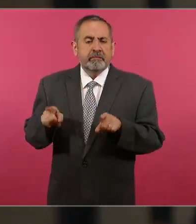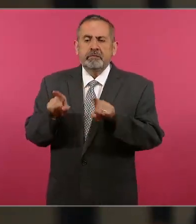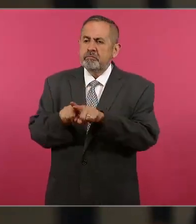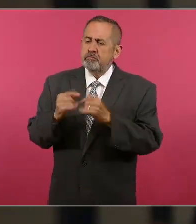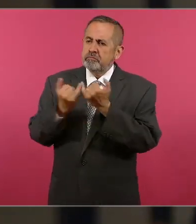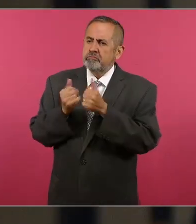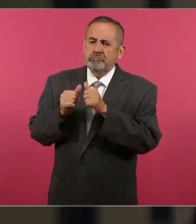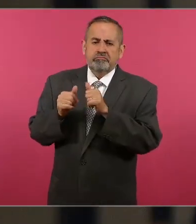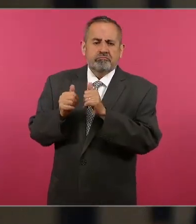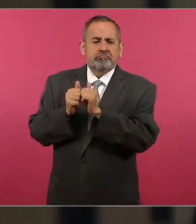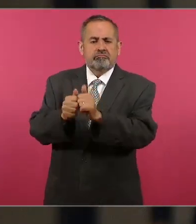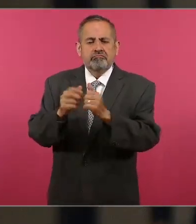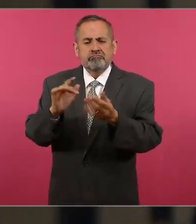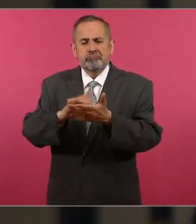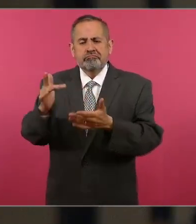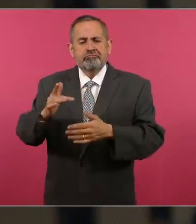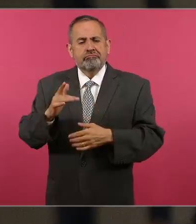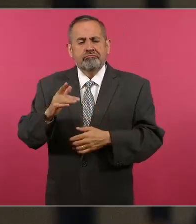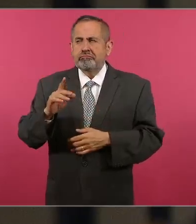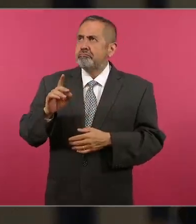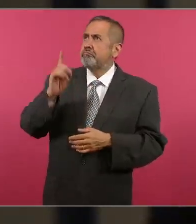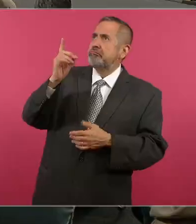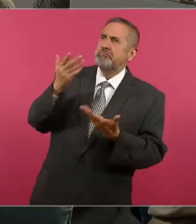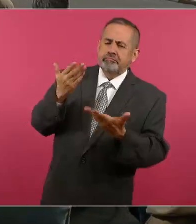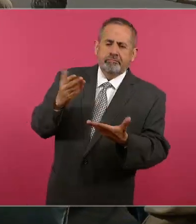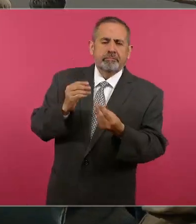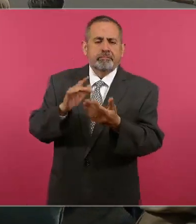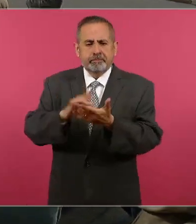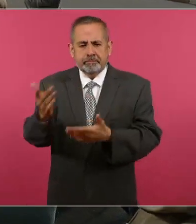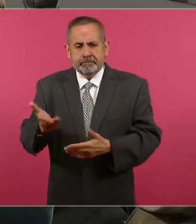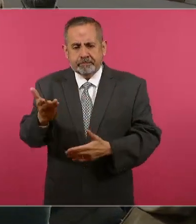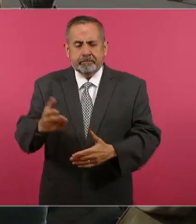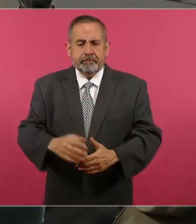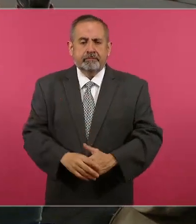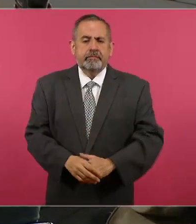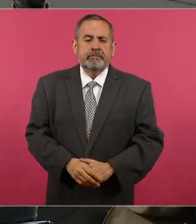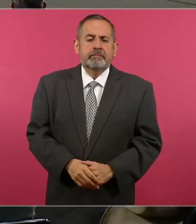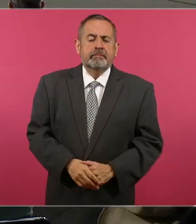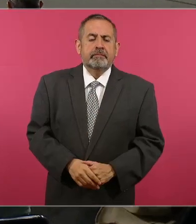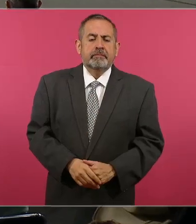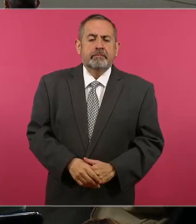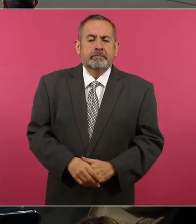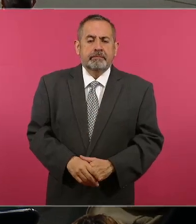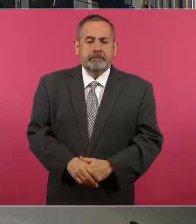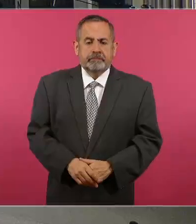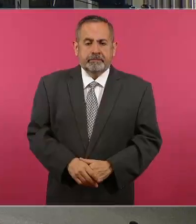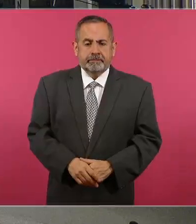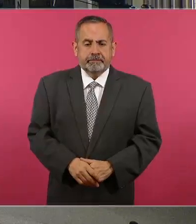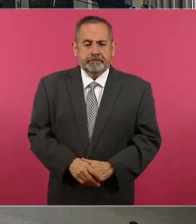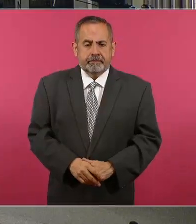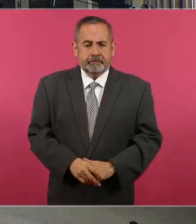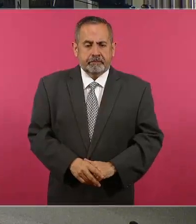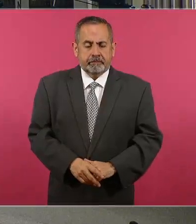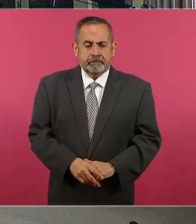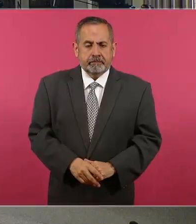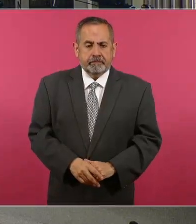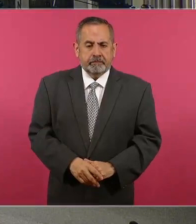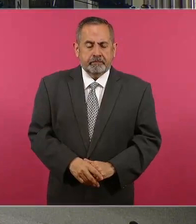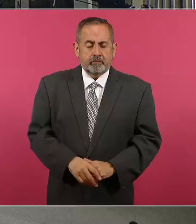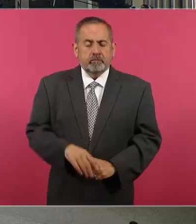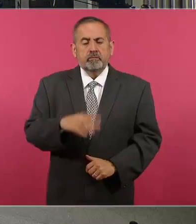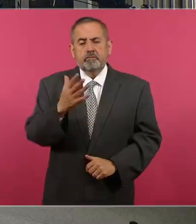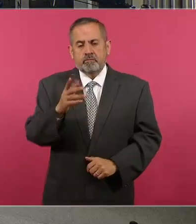aquí. Gracias a Dios. Muchas gracias. Gracias. Bueno, pues vamos a